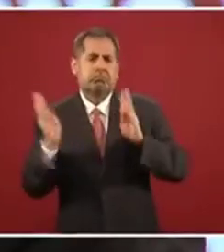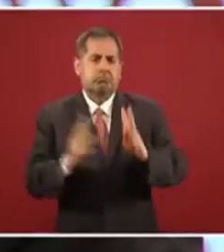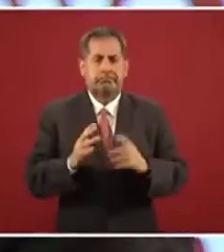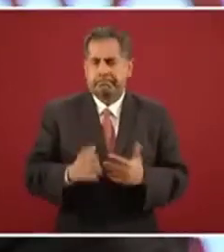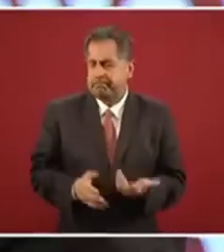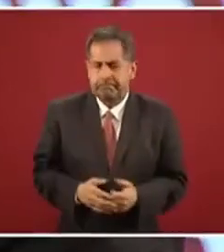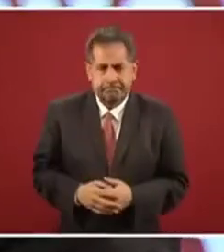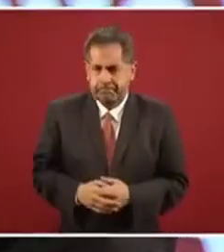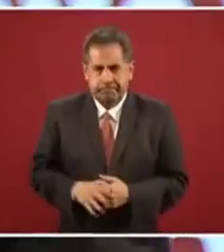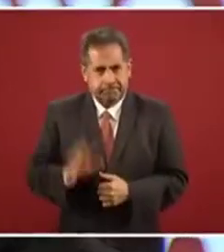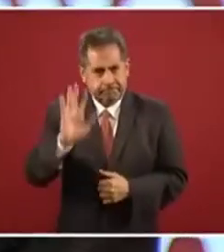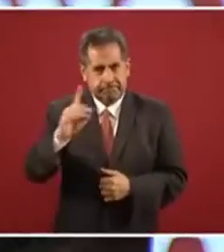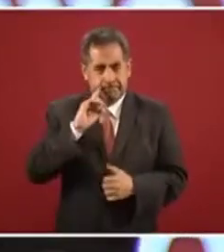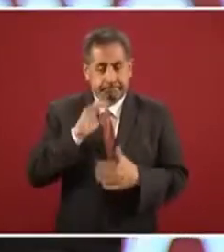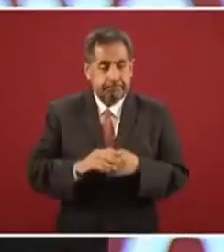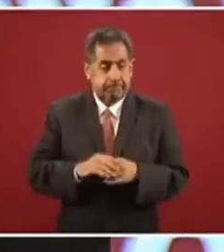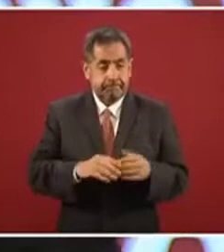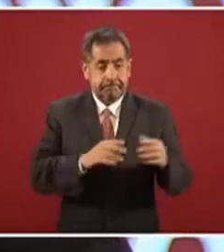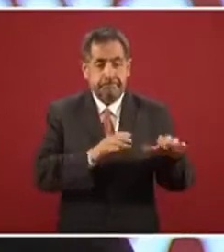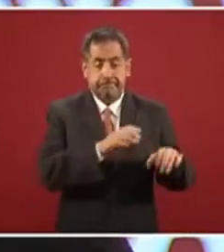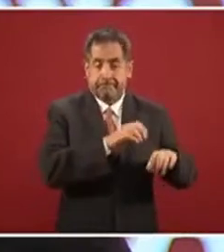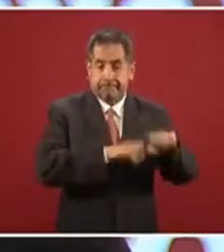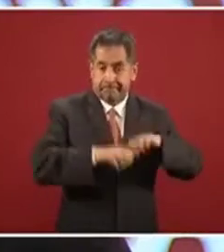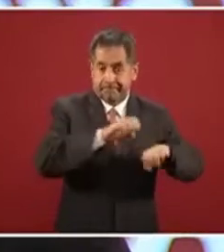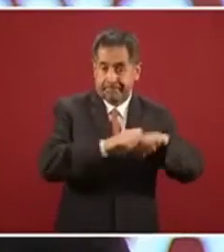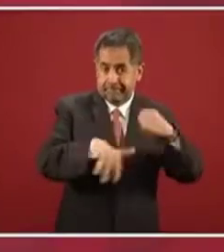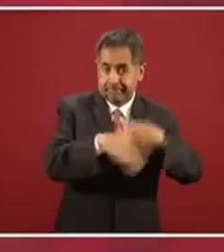personas piden asilo en la Embajada de México el 15 de noviembre.